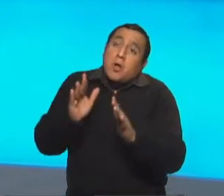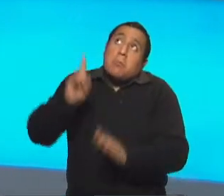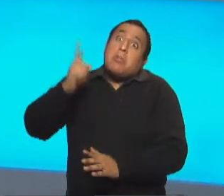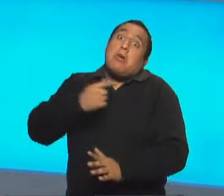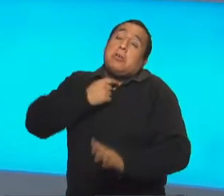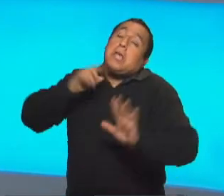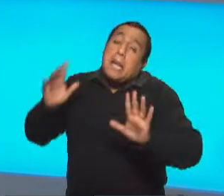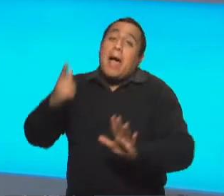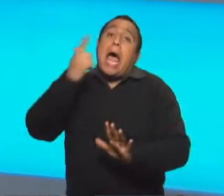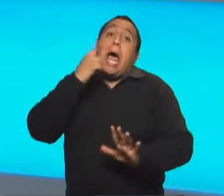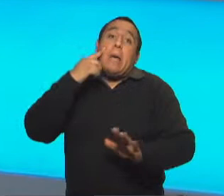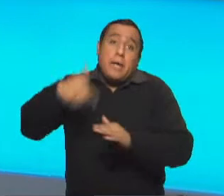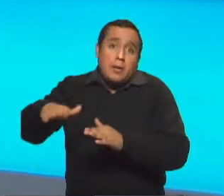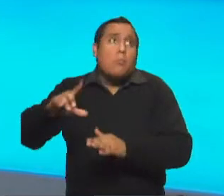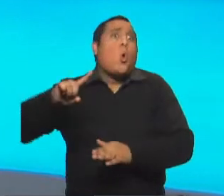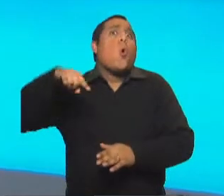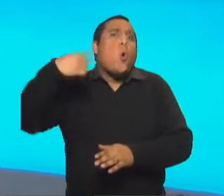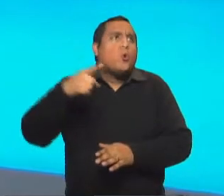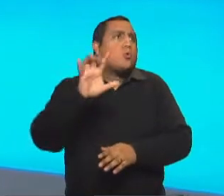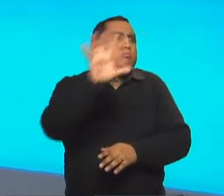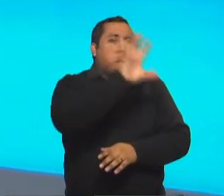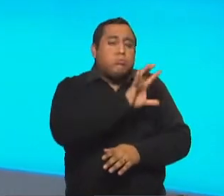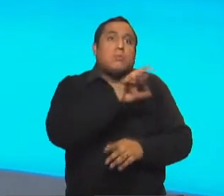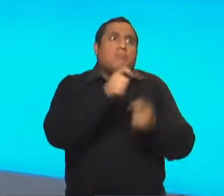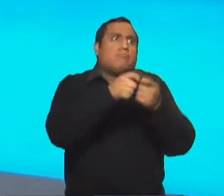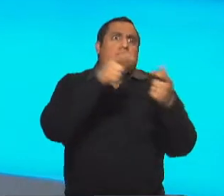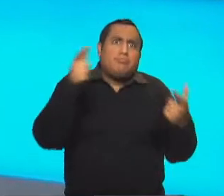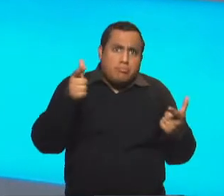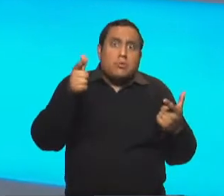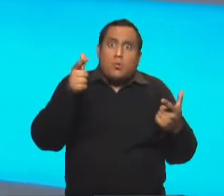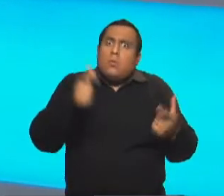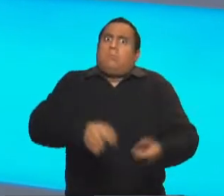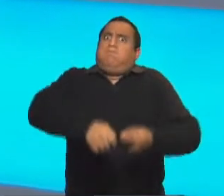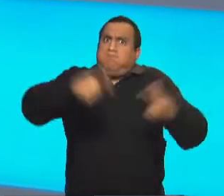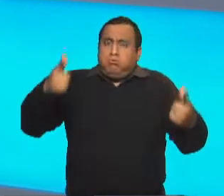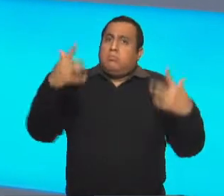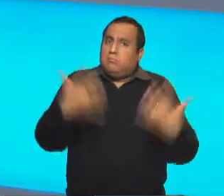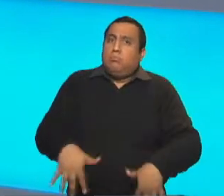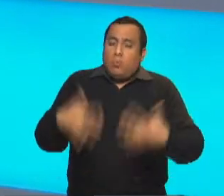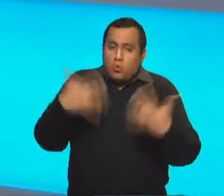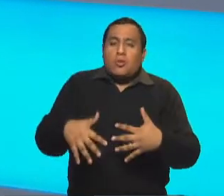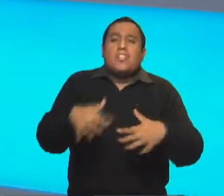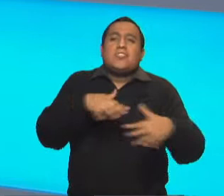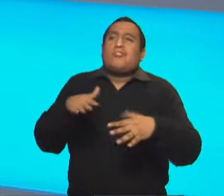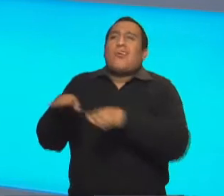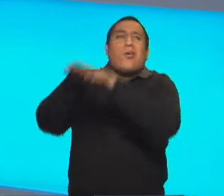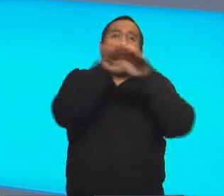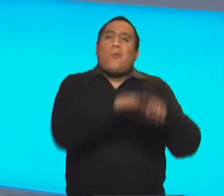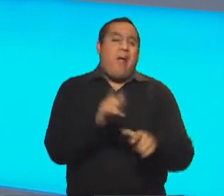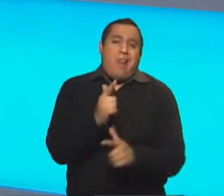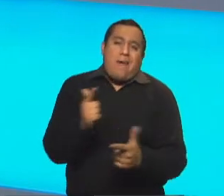pero veremos. En otros lugares están creciendo, creciendo mucho. Por eso no hay una situación igual en toda la República